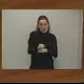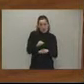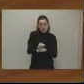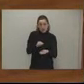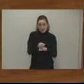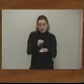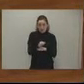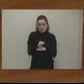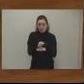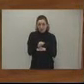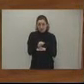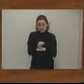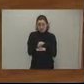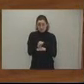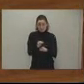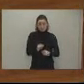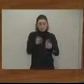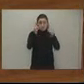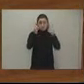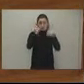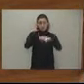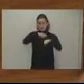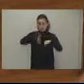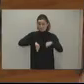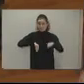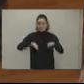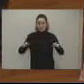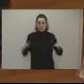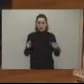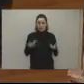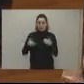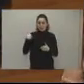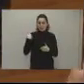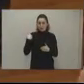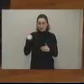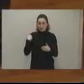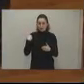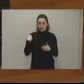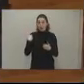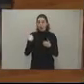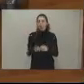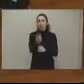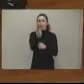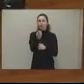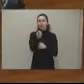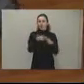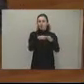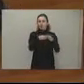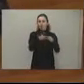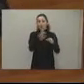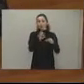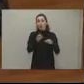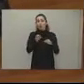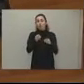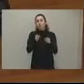y tan inédita y tan simultánea como la que tuvimos en su día con el Musel o la variante de